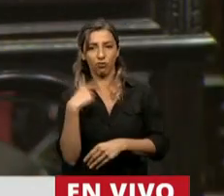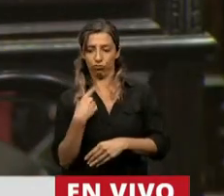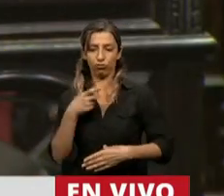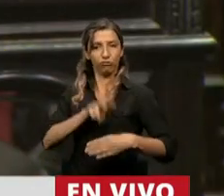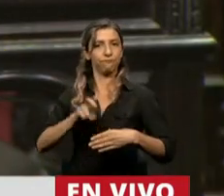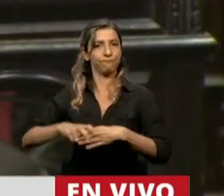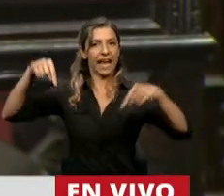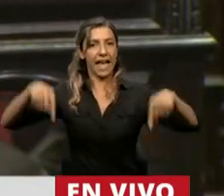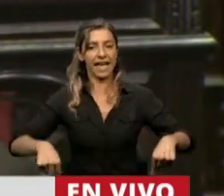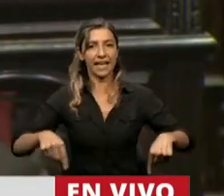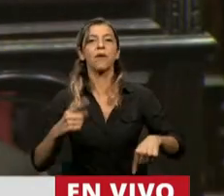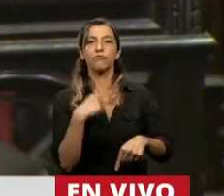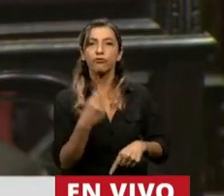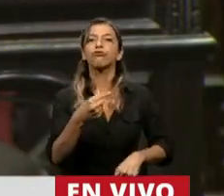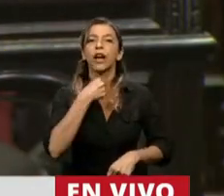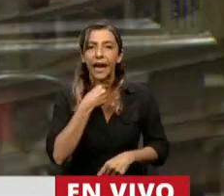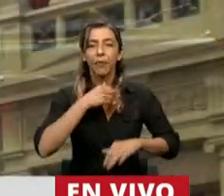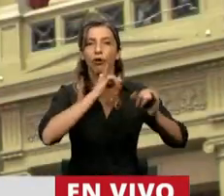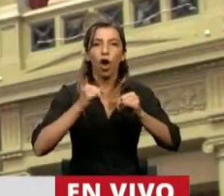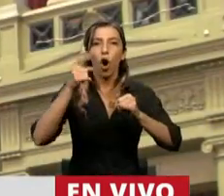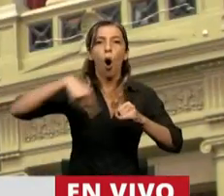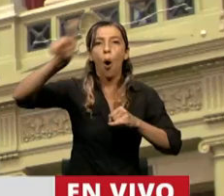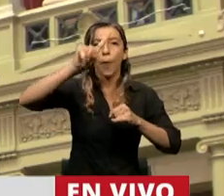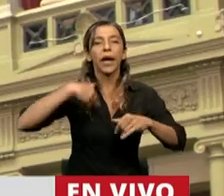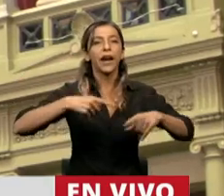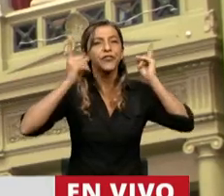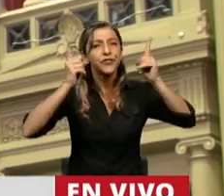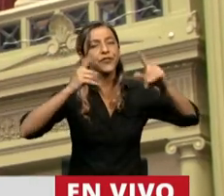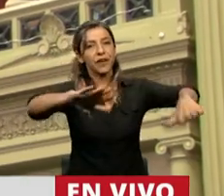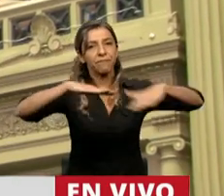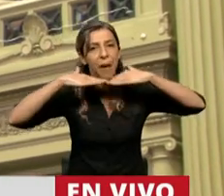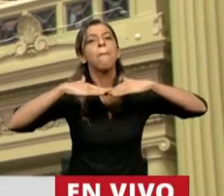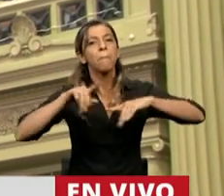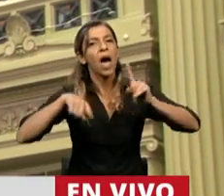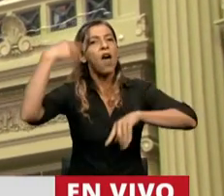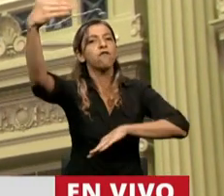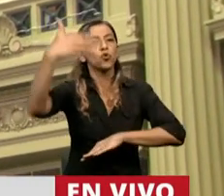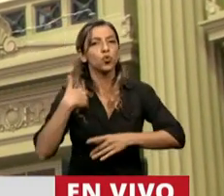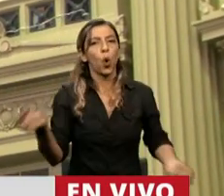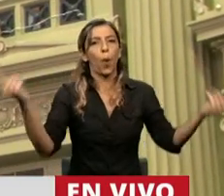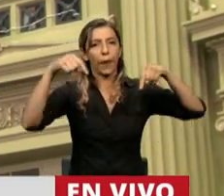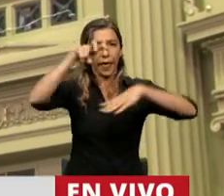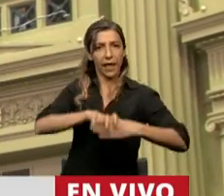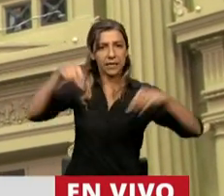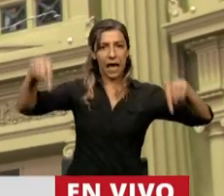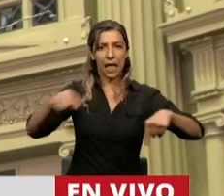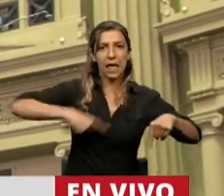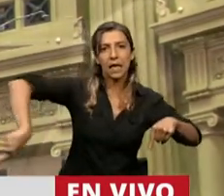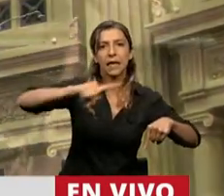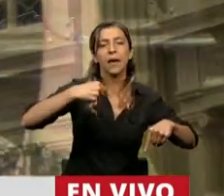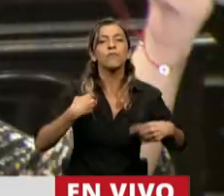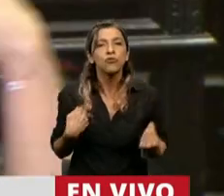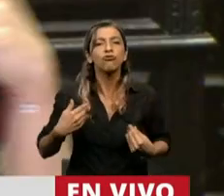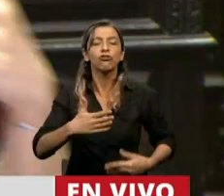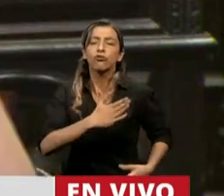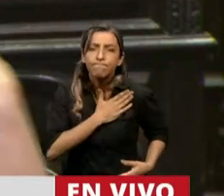pibes sigan en esos palcos y que en algún momento también ocupen estos lugares, porque creemos en la política con todo nuestro corazón, porque